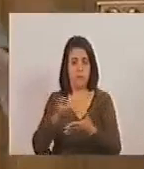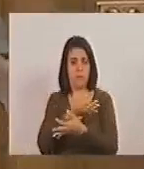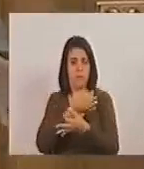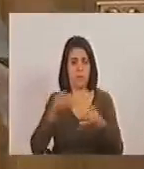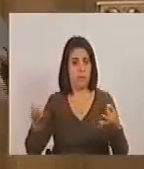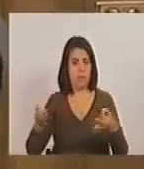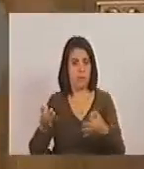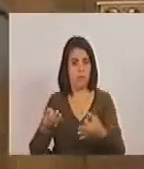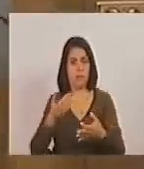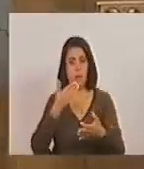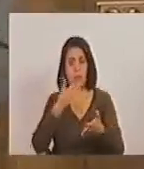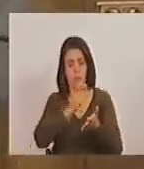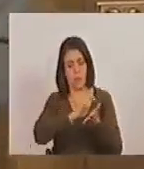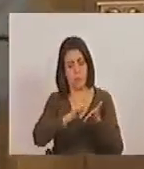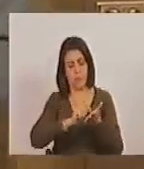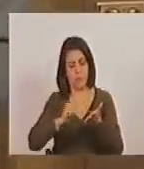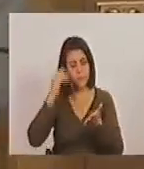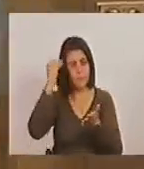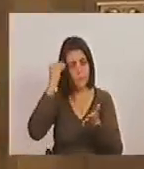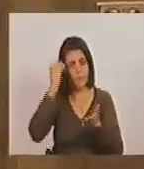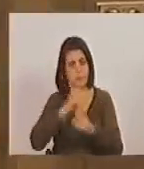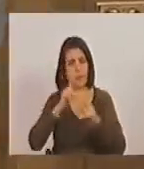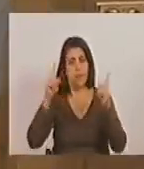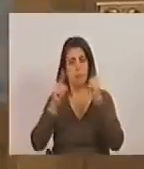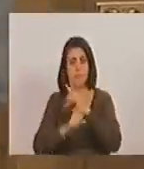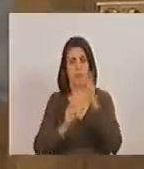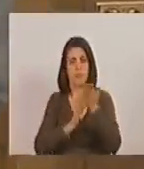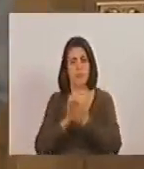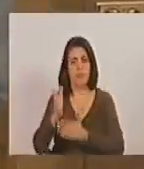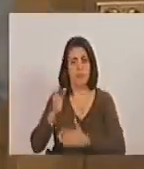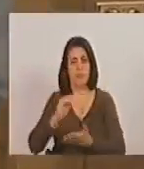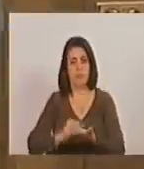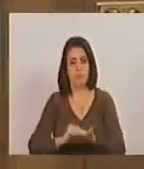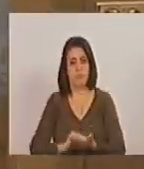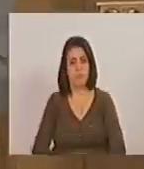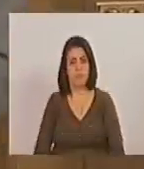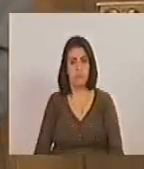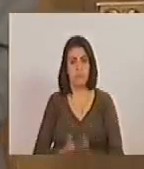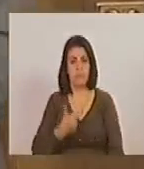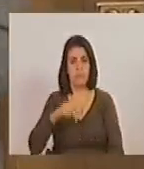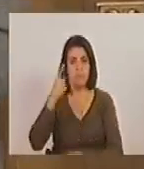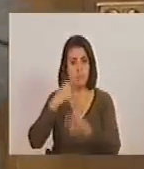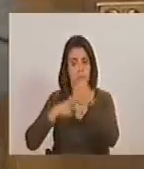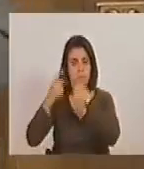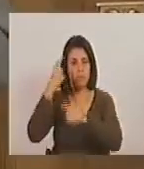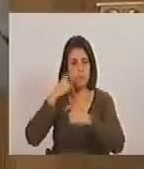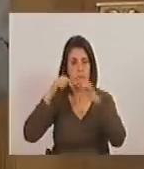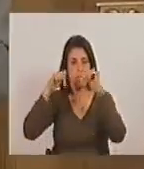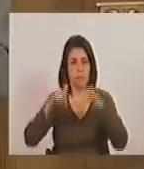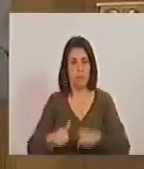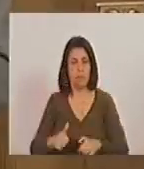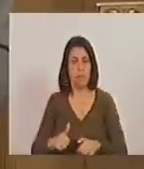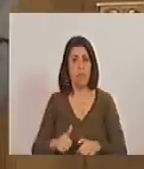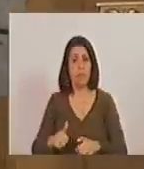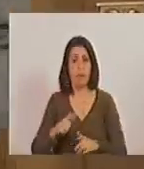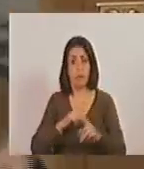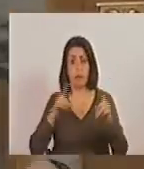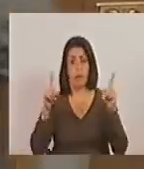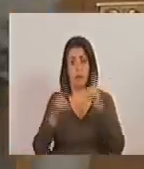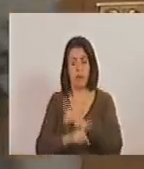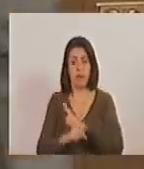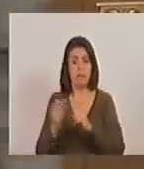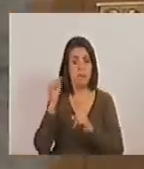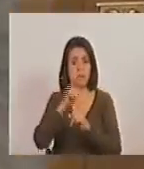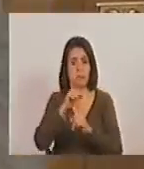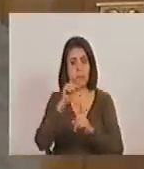sus planteamientos. Es hora de rectificar, y rectificó, y nos enseñaba. Aquí hay una reorientación de la